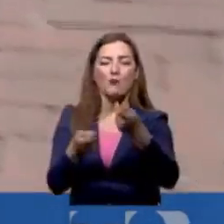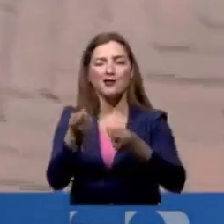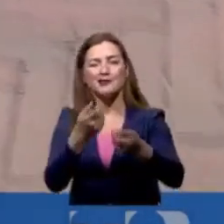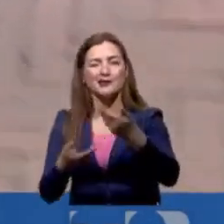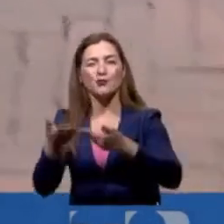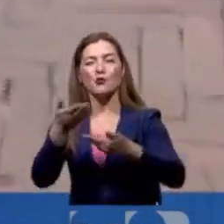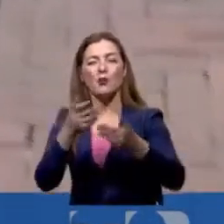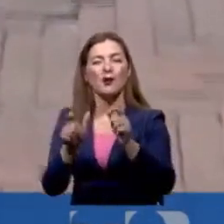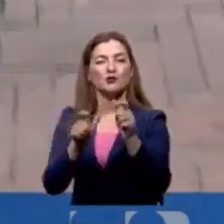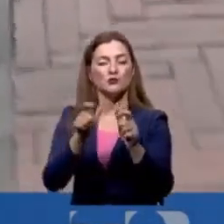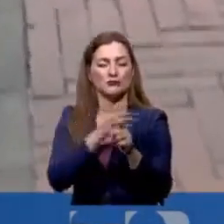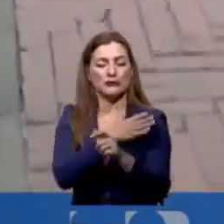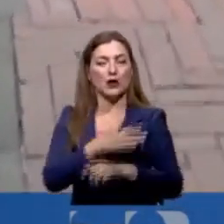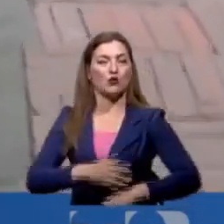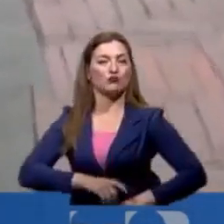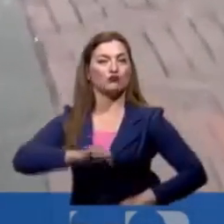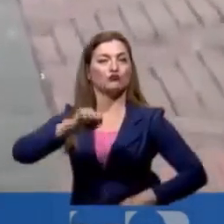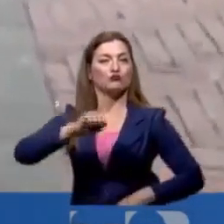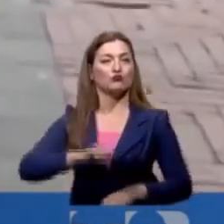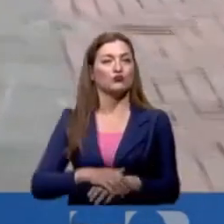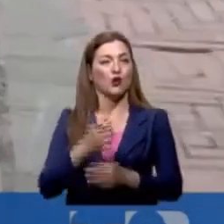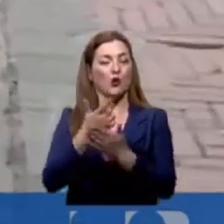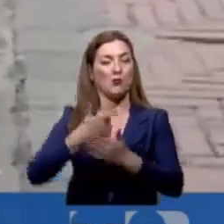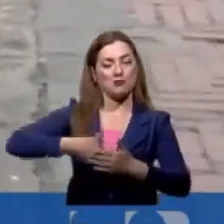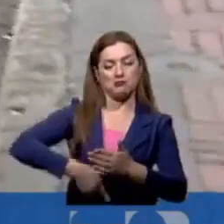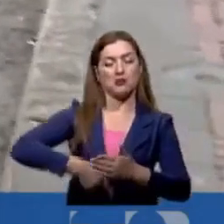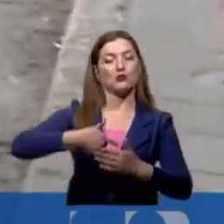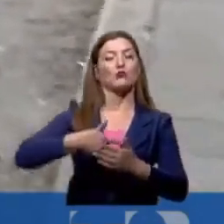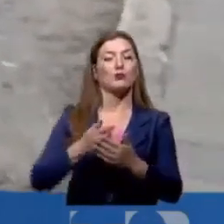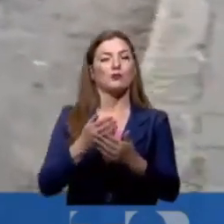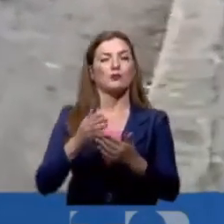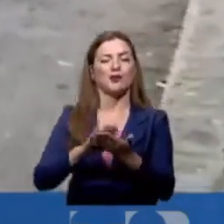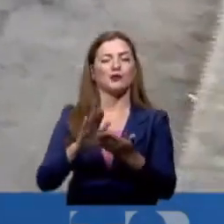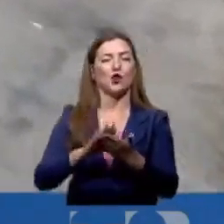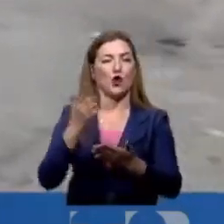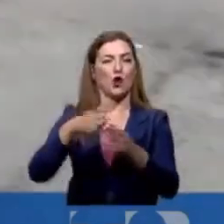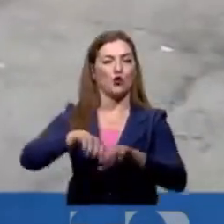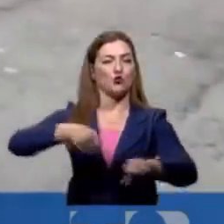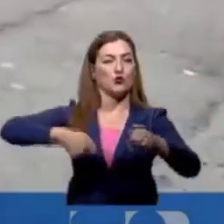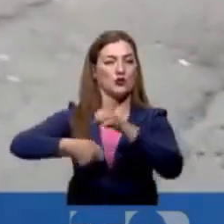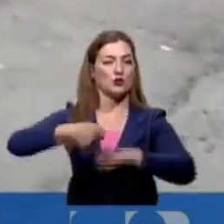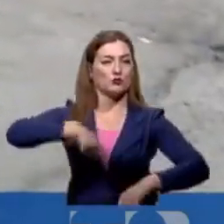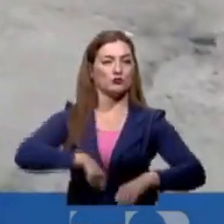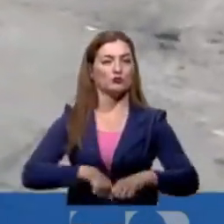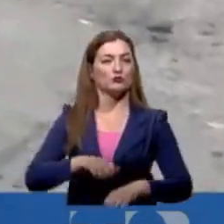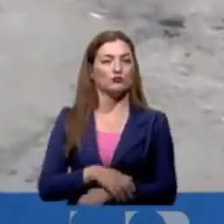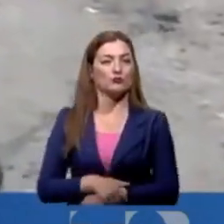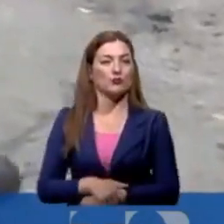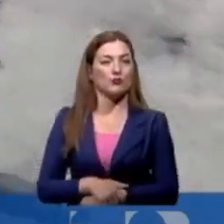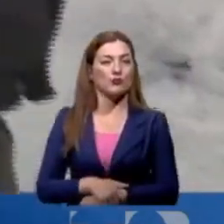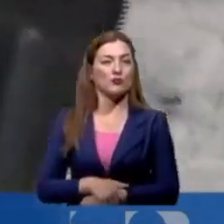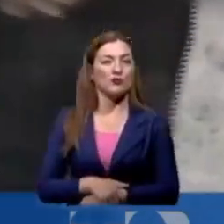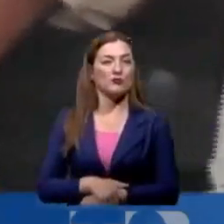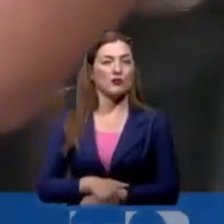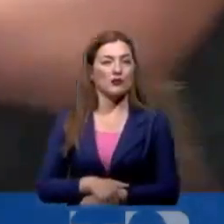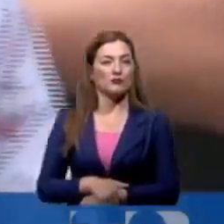son retiradas precisamente estas armas de fuego en poder, estas armas blancas en poder de estos ciudadanos. Y ese decomiso